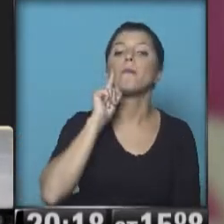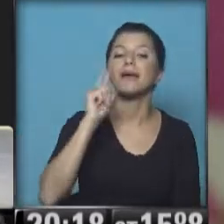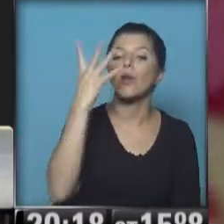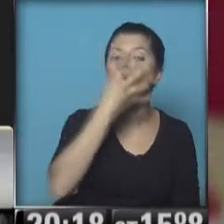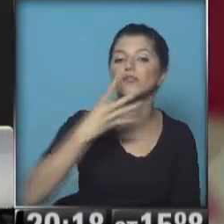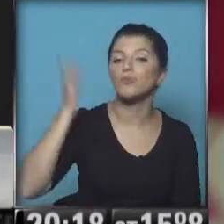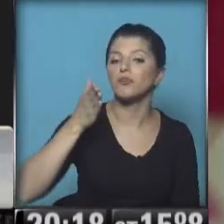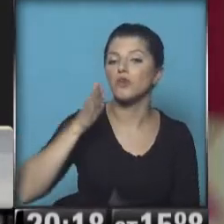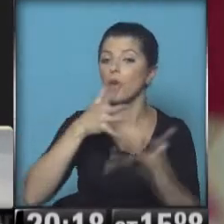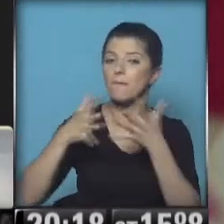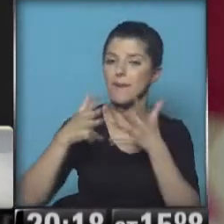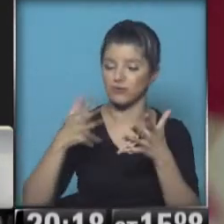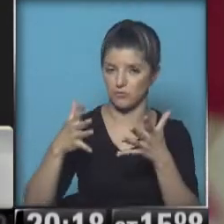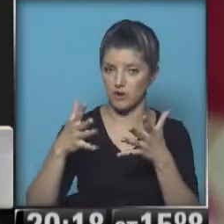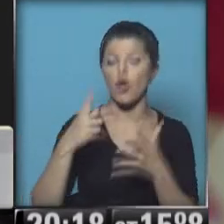2.400%, exactamente el